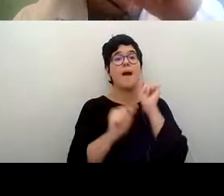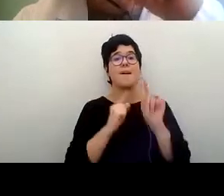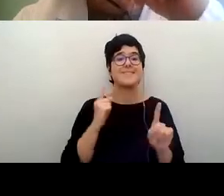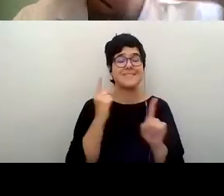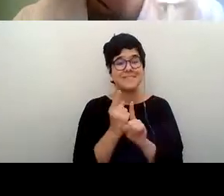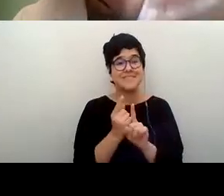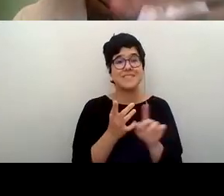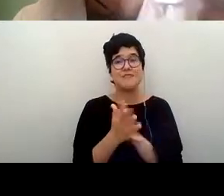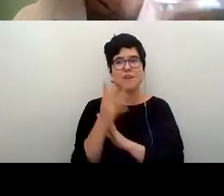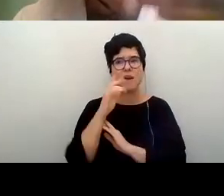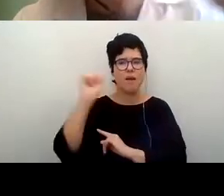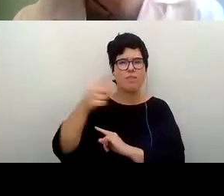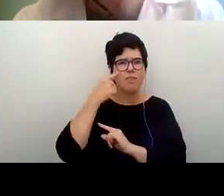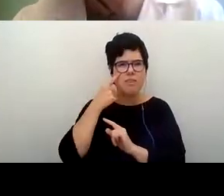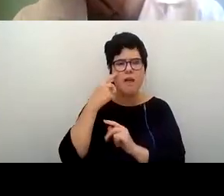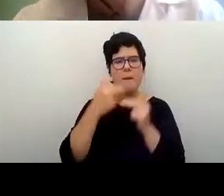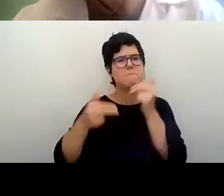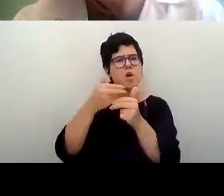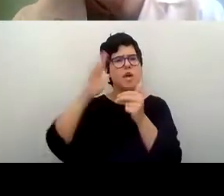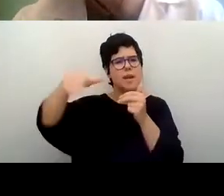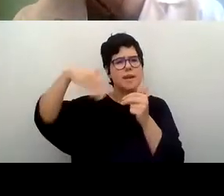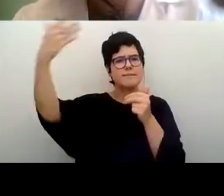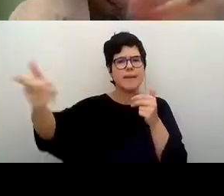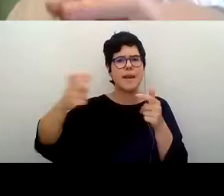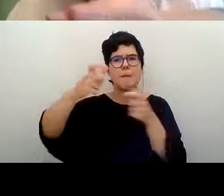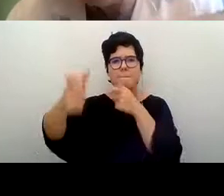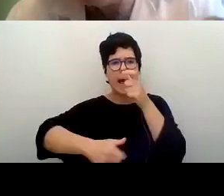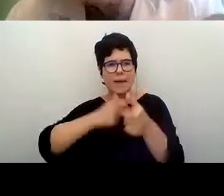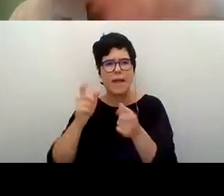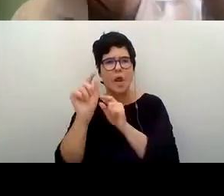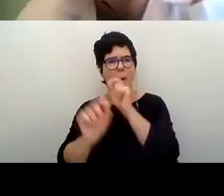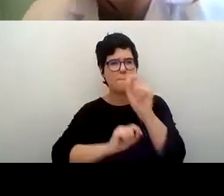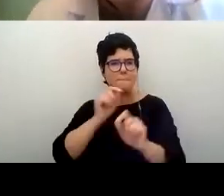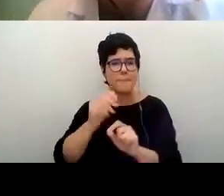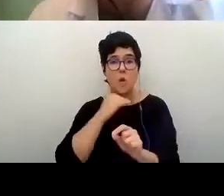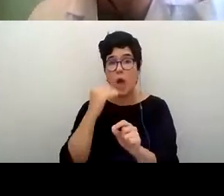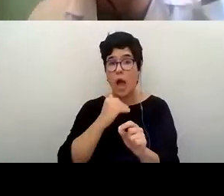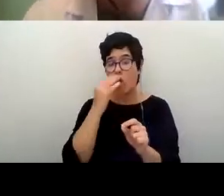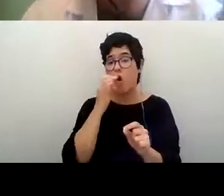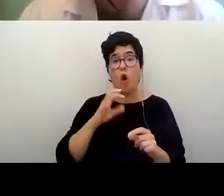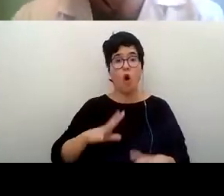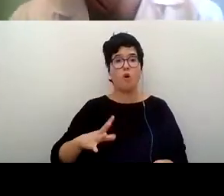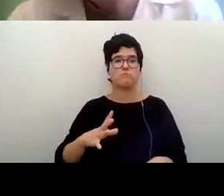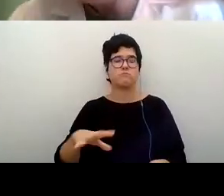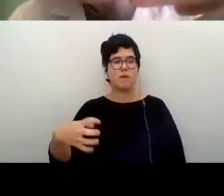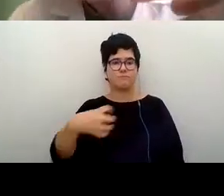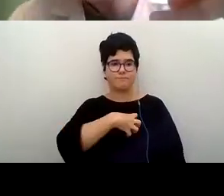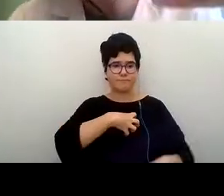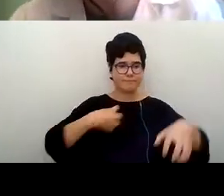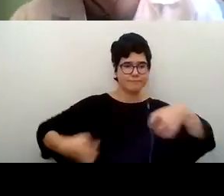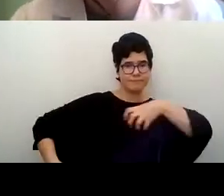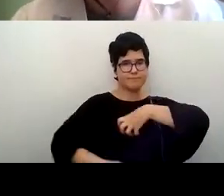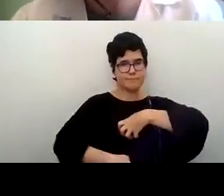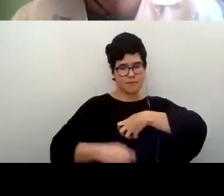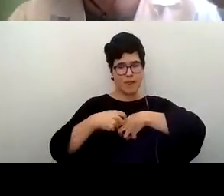proteína externa, un germen, un virus, una bacteria externa, o un órgano, es decir, si recibimos un trasplante, nuestros anticuerpos